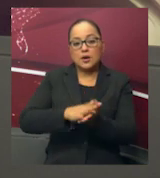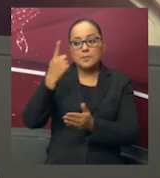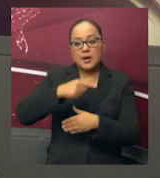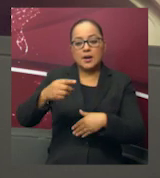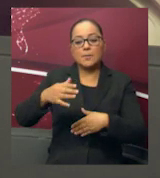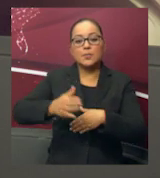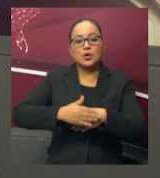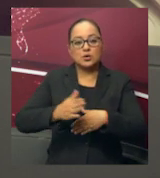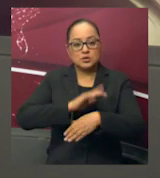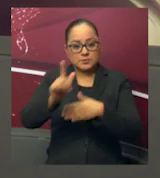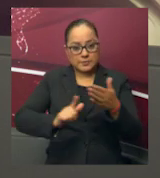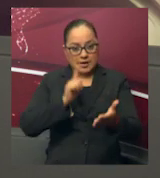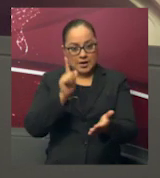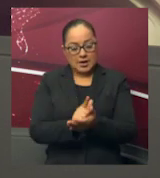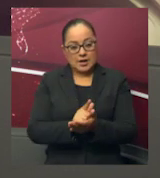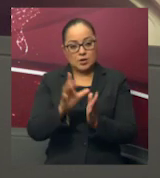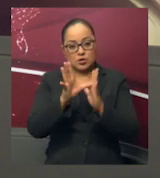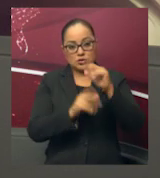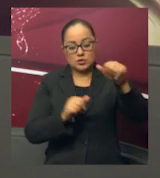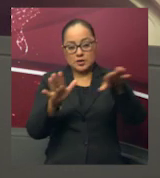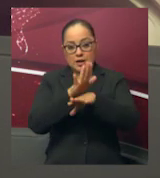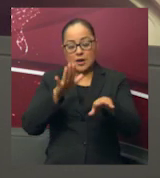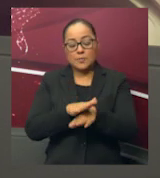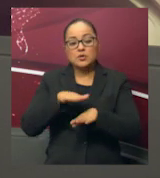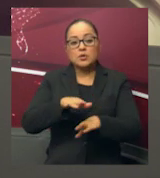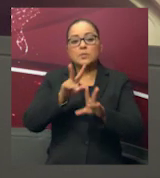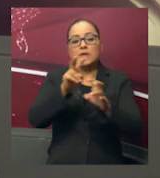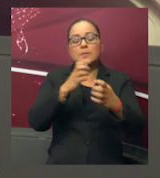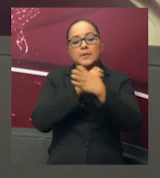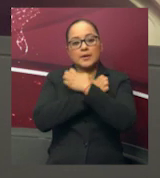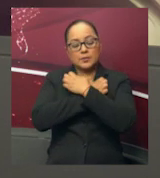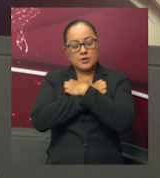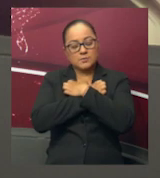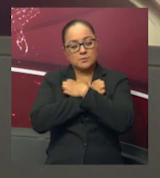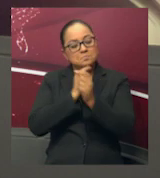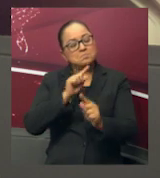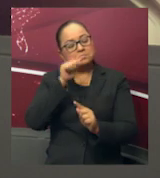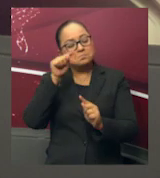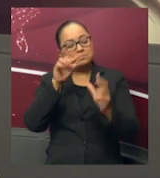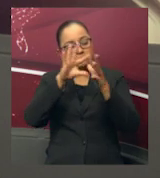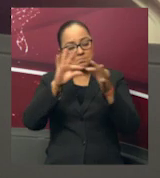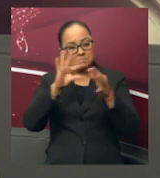legislación secundaria de la reforma constitucional en materia educativa. Vamos con la historia.